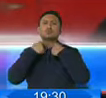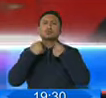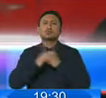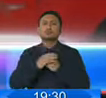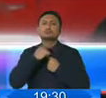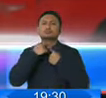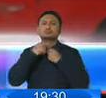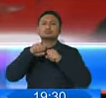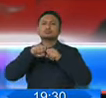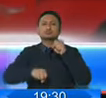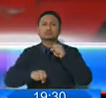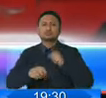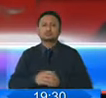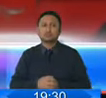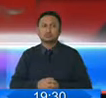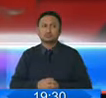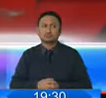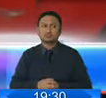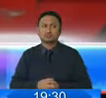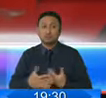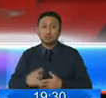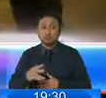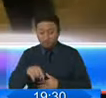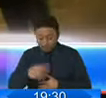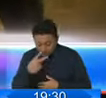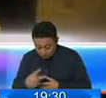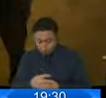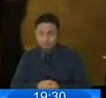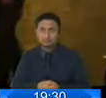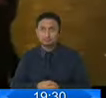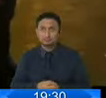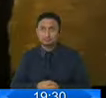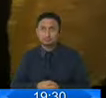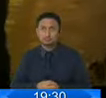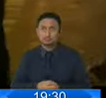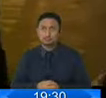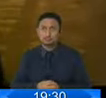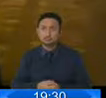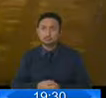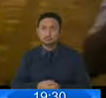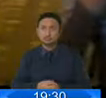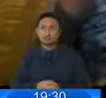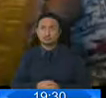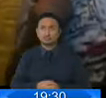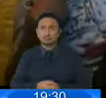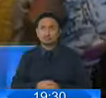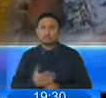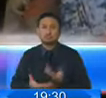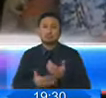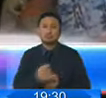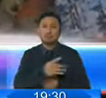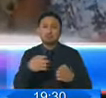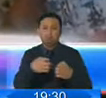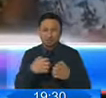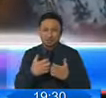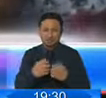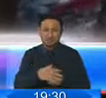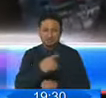fractura considerable que se pudo evidenciar en este momento. Tal vez de las maquinarias que hay ahí de tejidos, así, puede ser